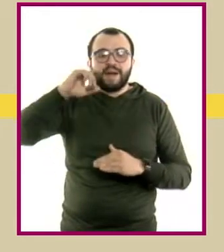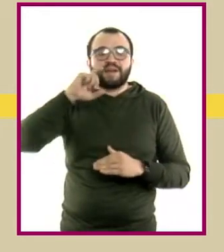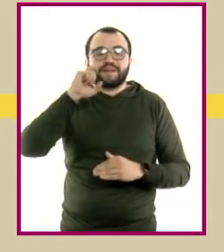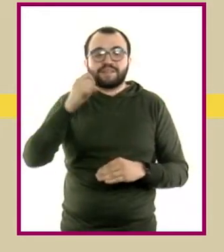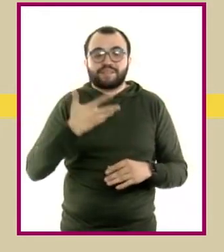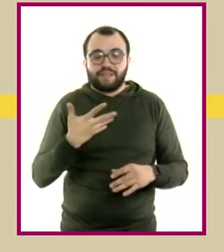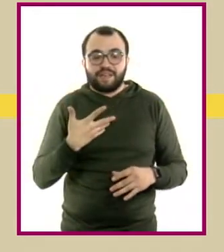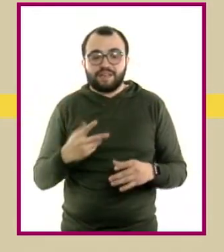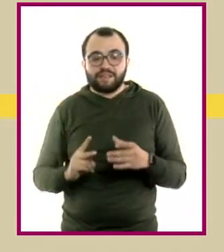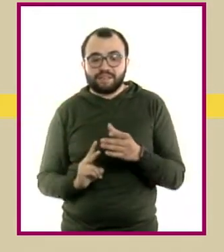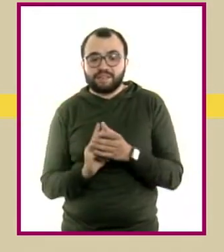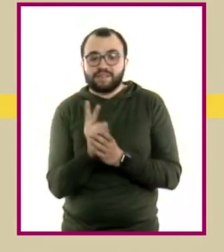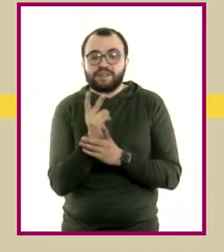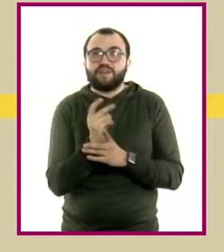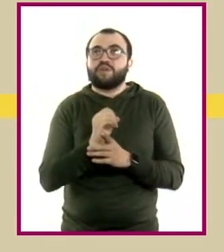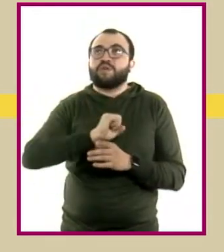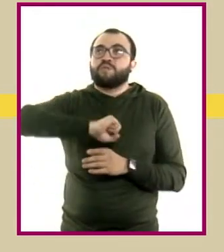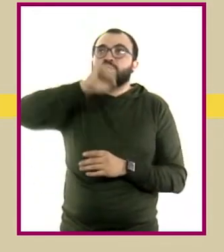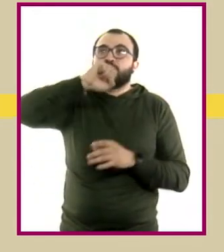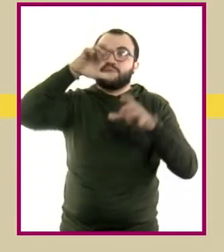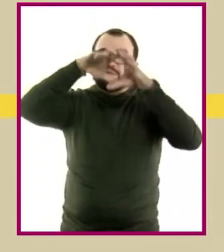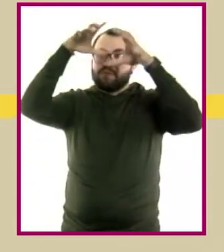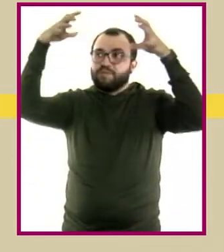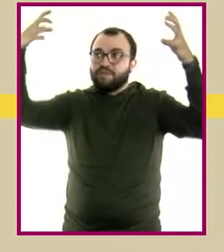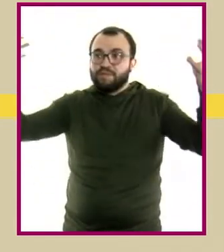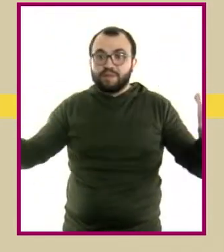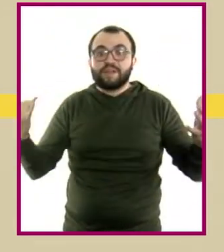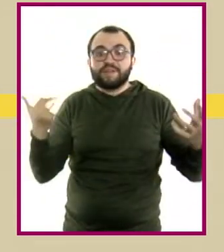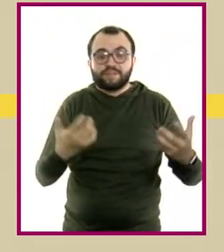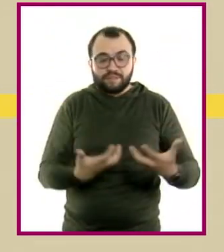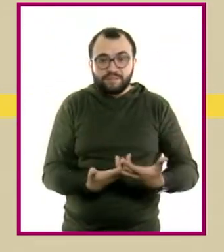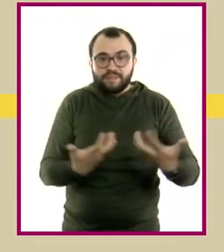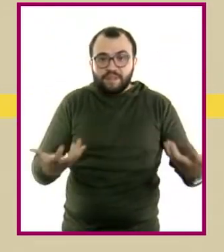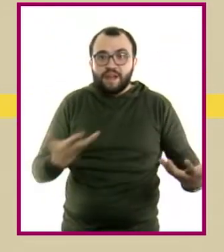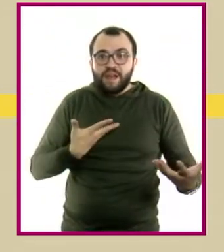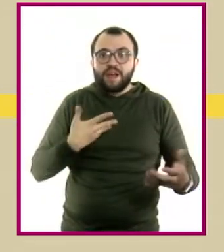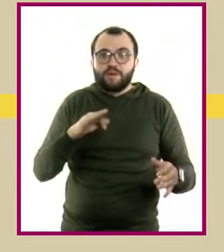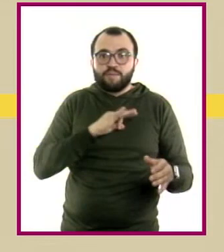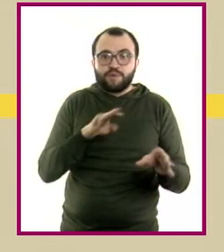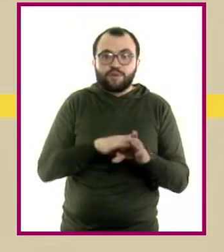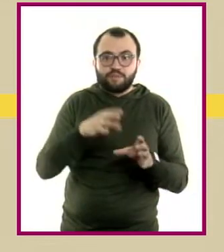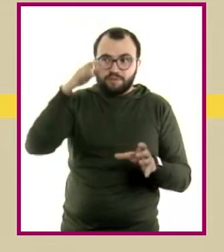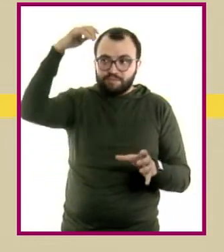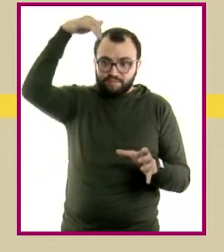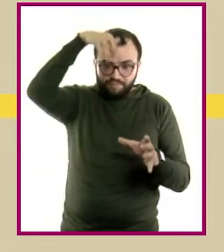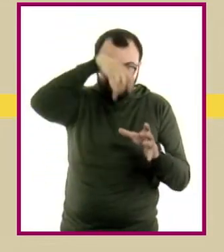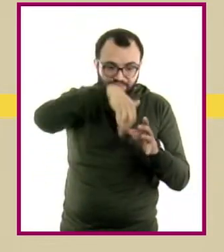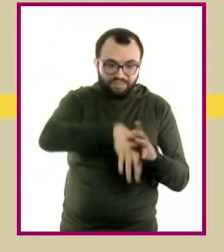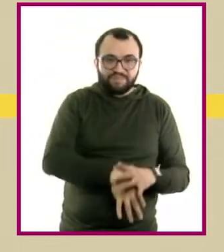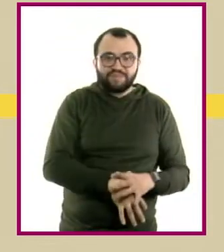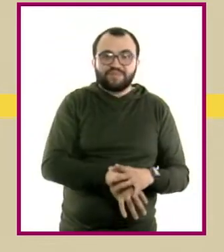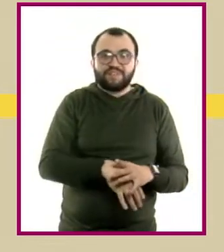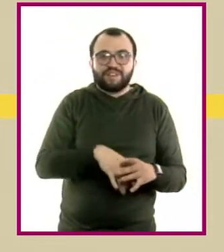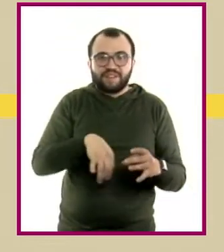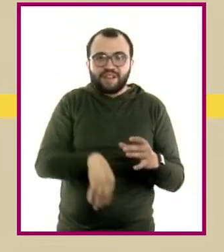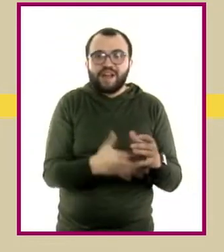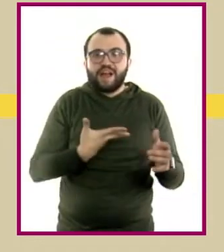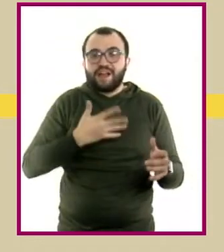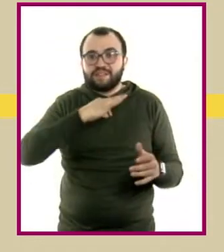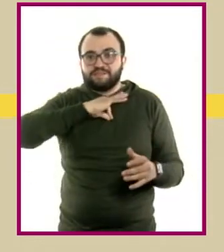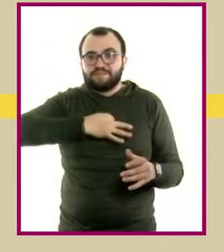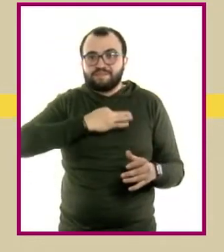liberan contaminantes a la atmósfera, el agua y el suelo que pueden ingresar directamente a través de la lluvia ácida o la deposición